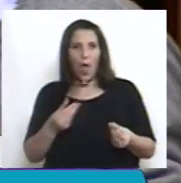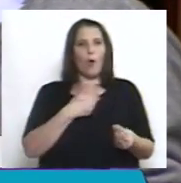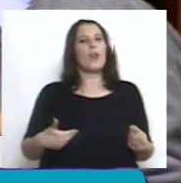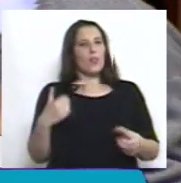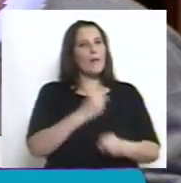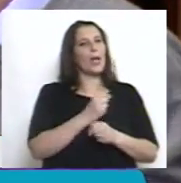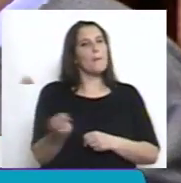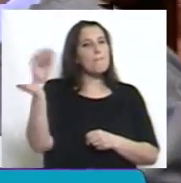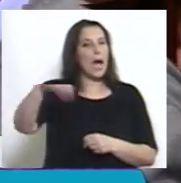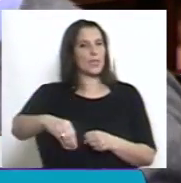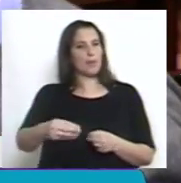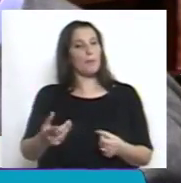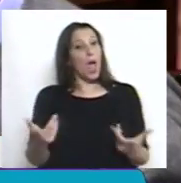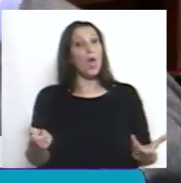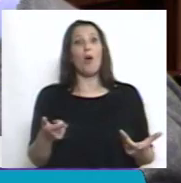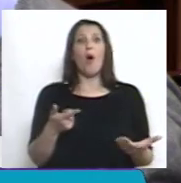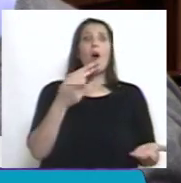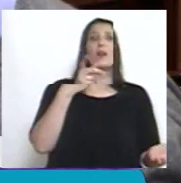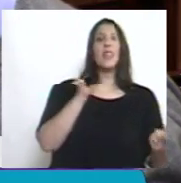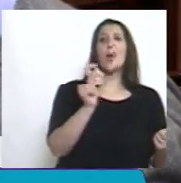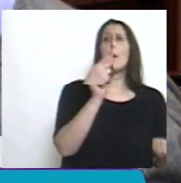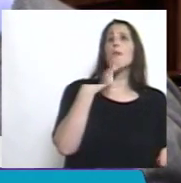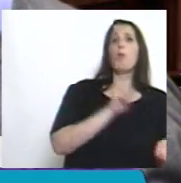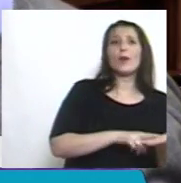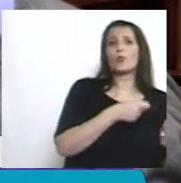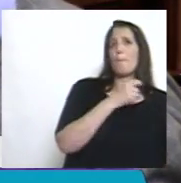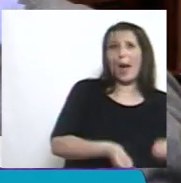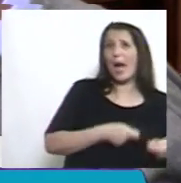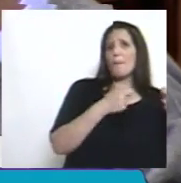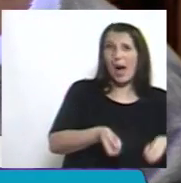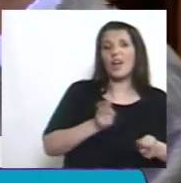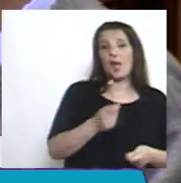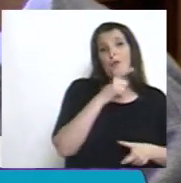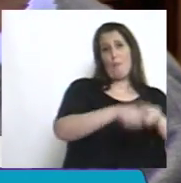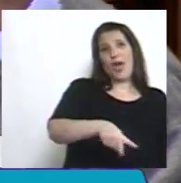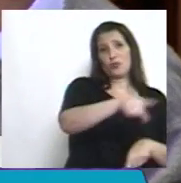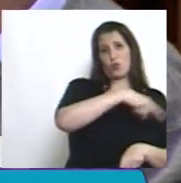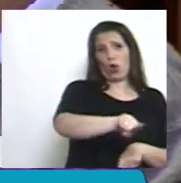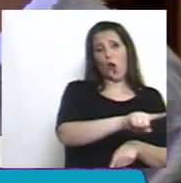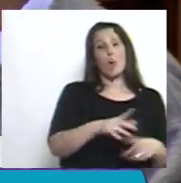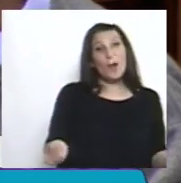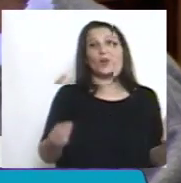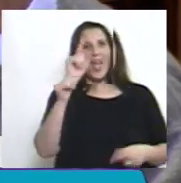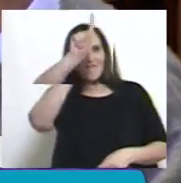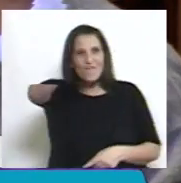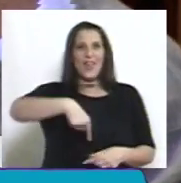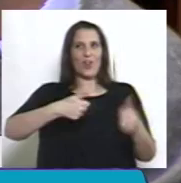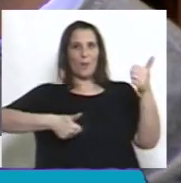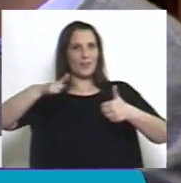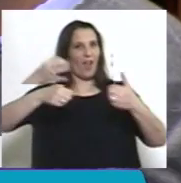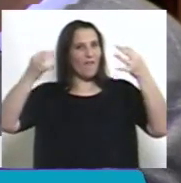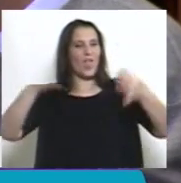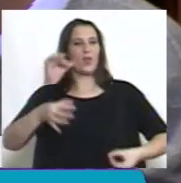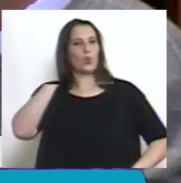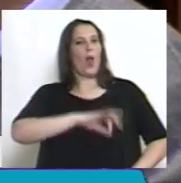más, pero que le cueste menos a la gente en términos de carga fiscal, porque de ahí está la competitividad, ahí está la capacidad de la economía de pagar